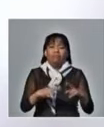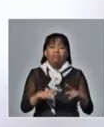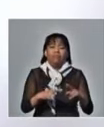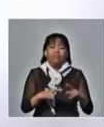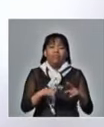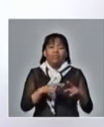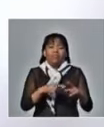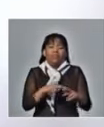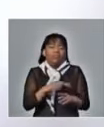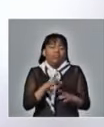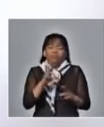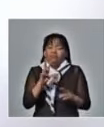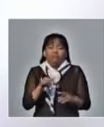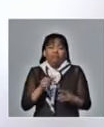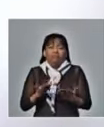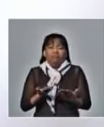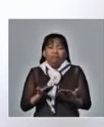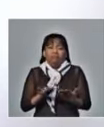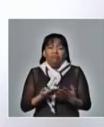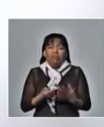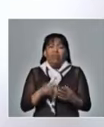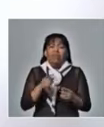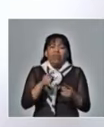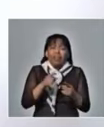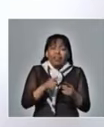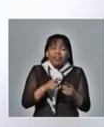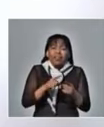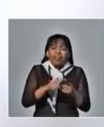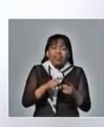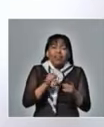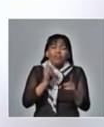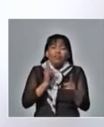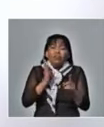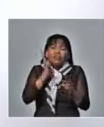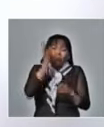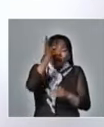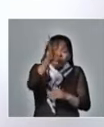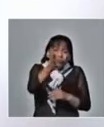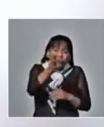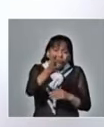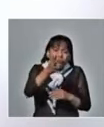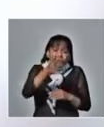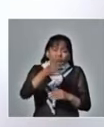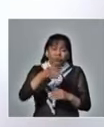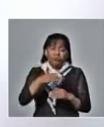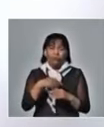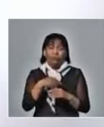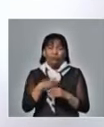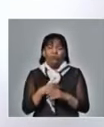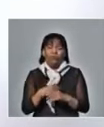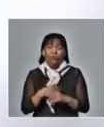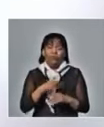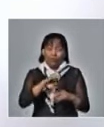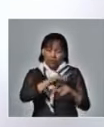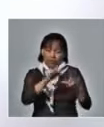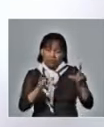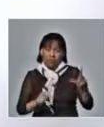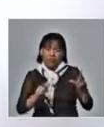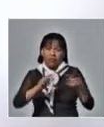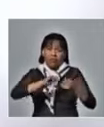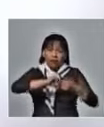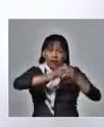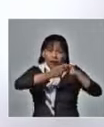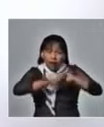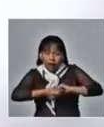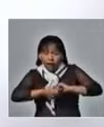populares, no, se define el futuro de nuestro pueblo, la transformación y el